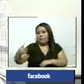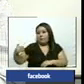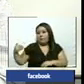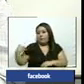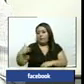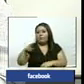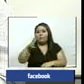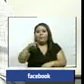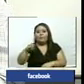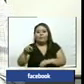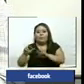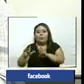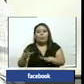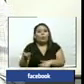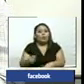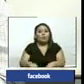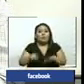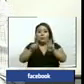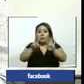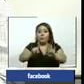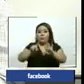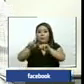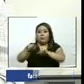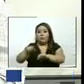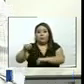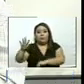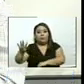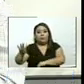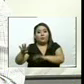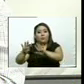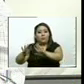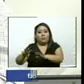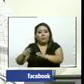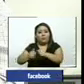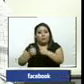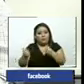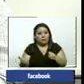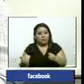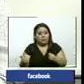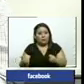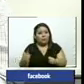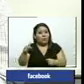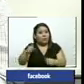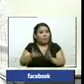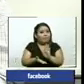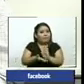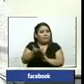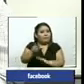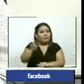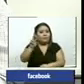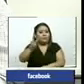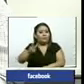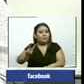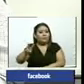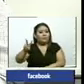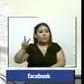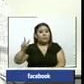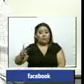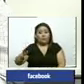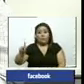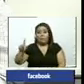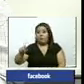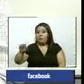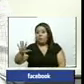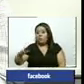2008 teníamos 6.9 millones. Es decir, tenemos cerca de 2.5 millones de usuarios que se